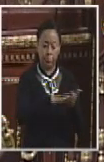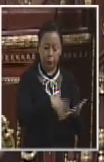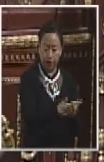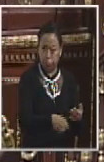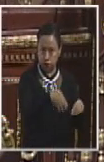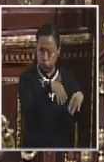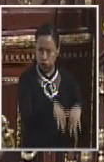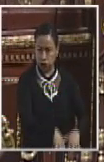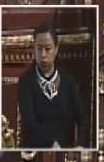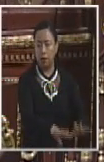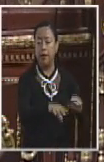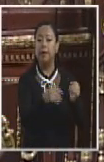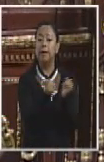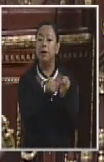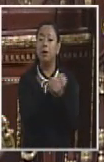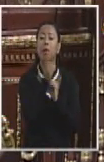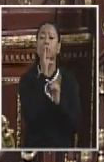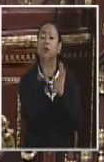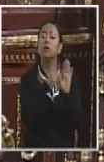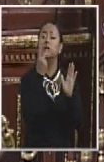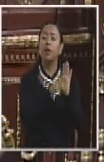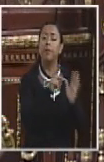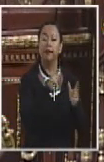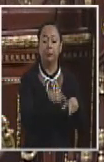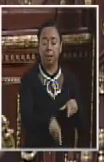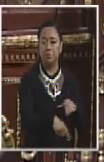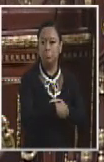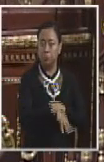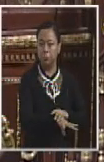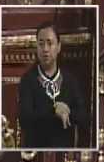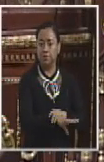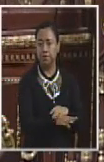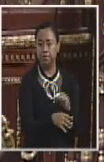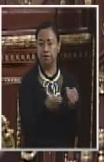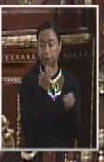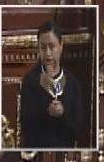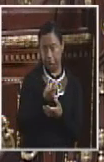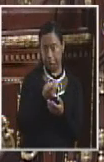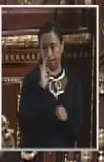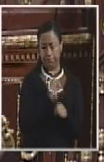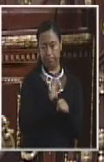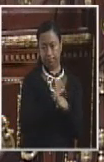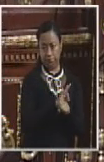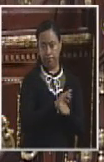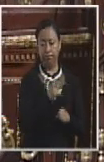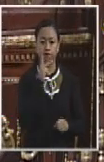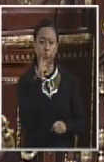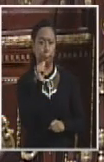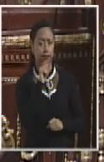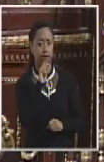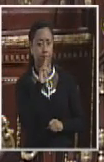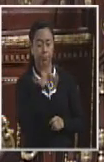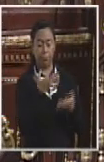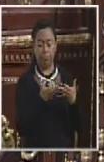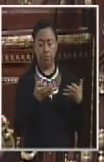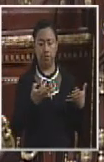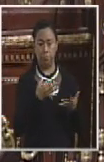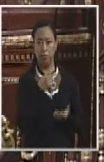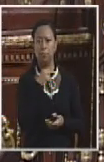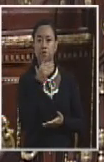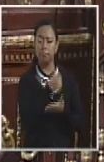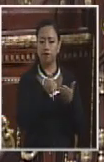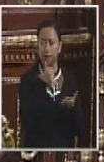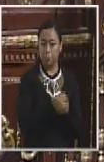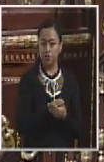de aguas residuales, no incluyen en sus políticas públicas la protección y conservación del patrimonio hídrico en suelo urbano, que aún así